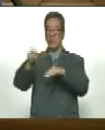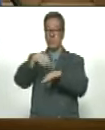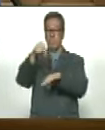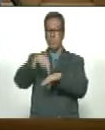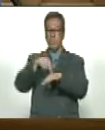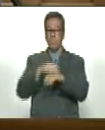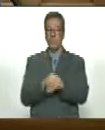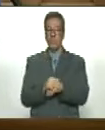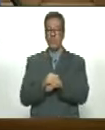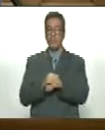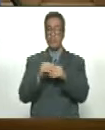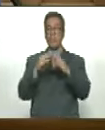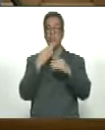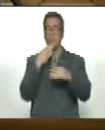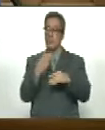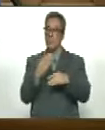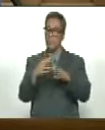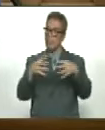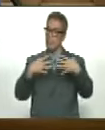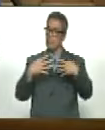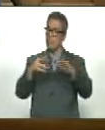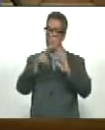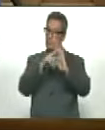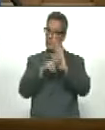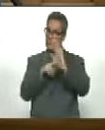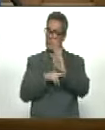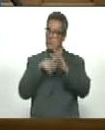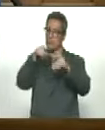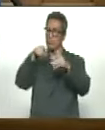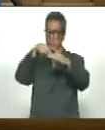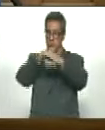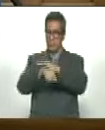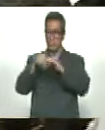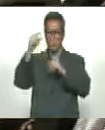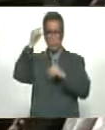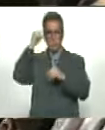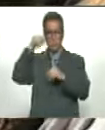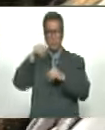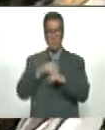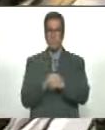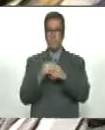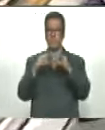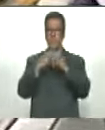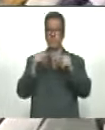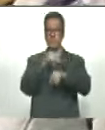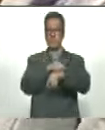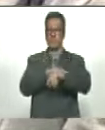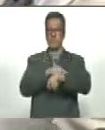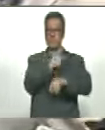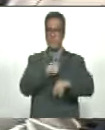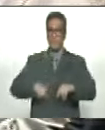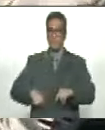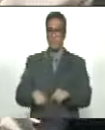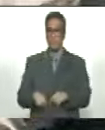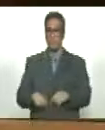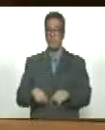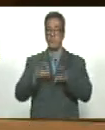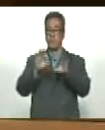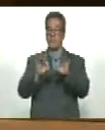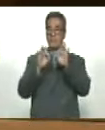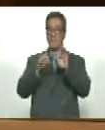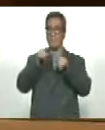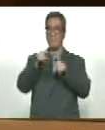de la Asamblea Nacional, y solicita la urgencia reglamentaria para ser incluido en el orden del día. Es todo, ciudadano presidente. Haber empezado